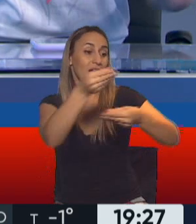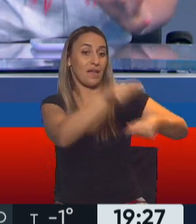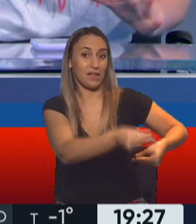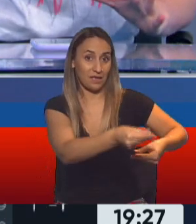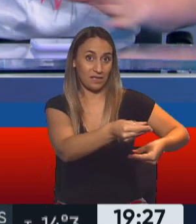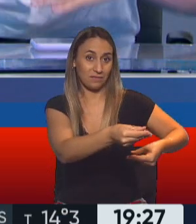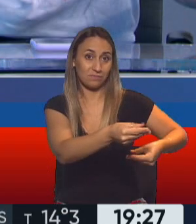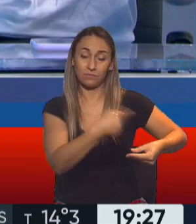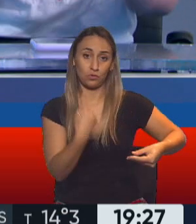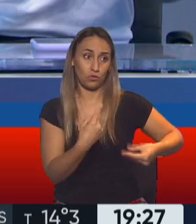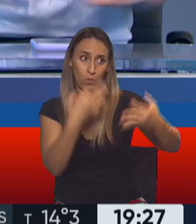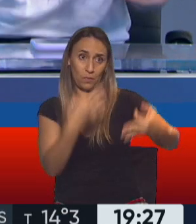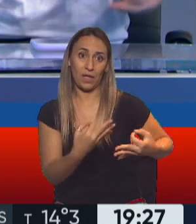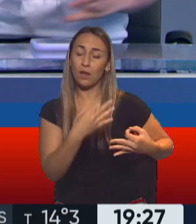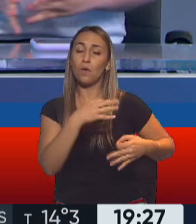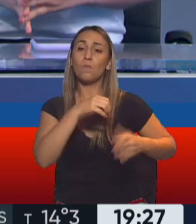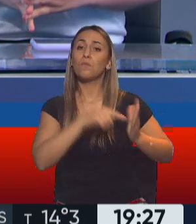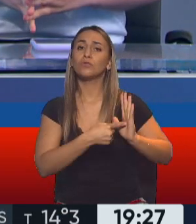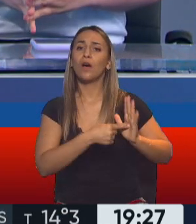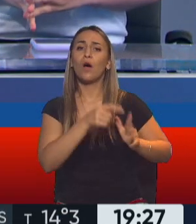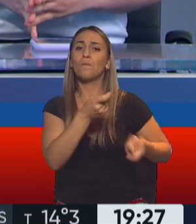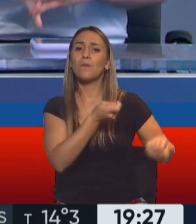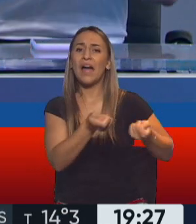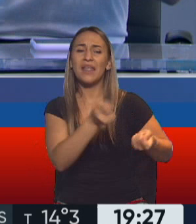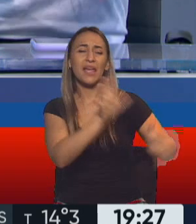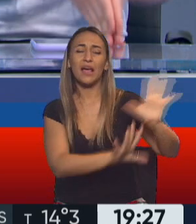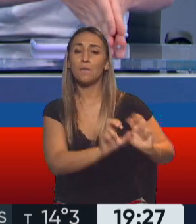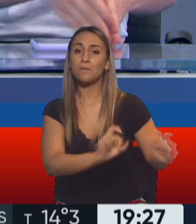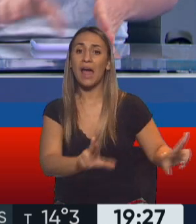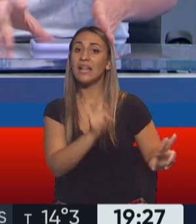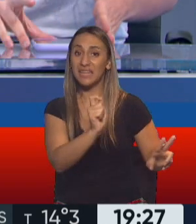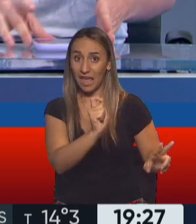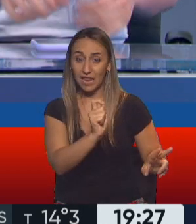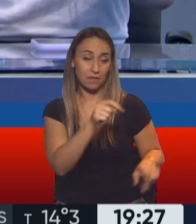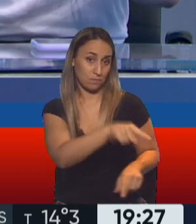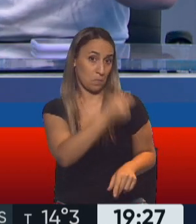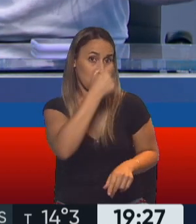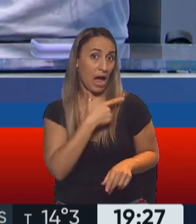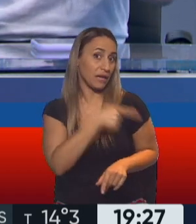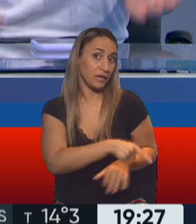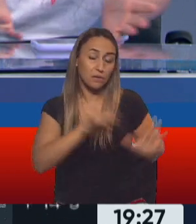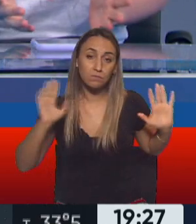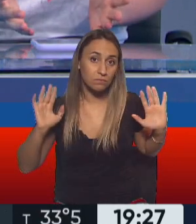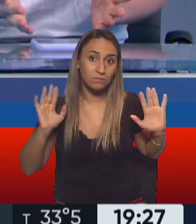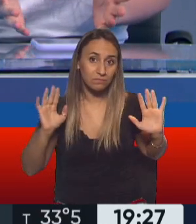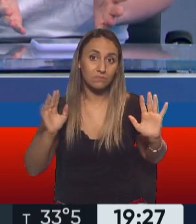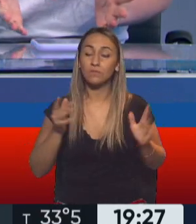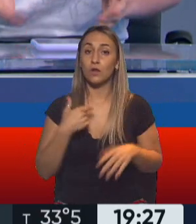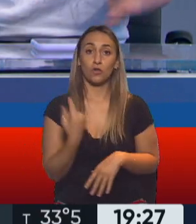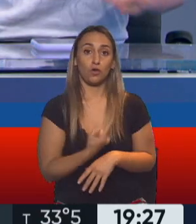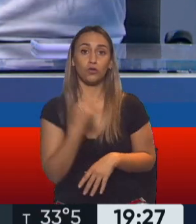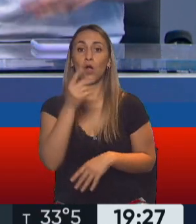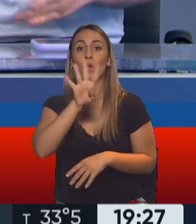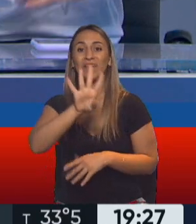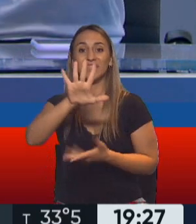es Mauricio Macri, digamos. El que llevó mal adelante el plan para justamente utilizar estos 45.000 millones